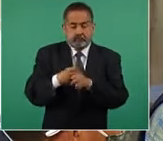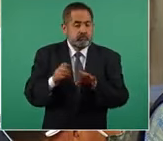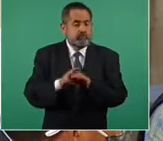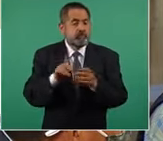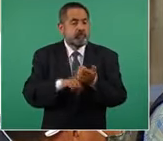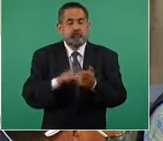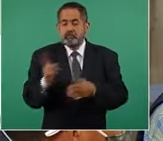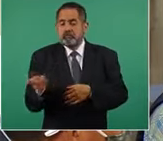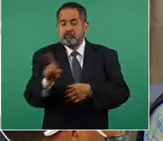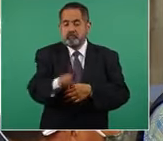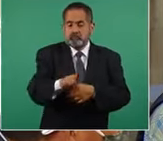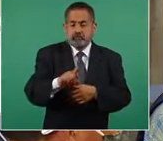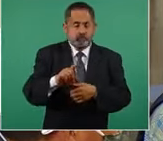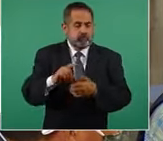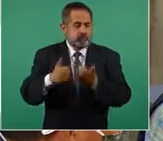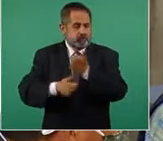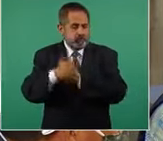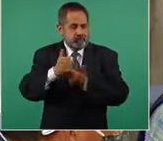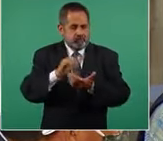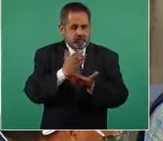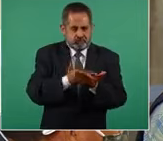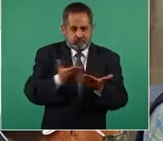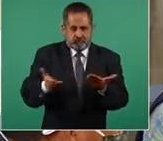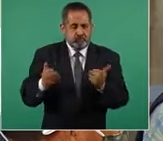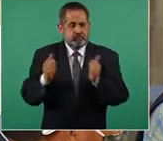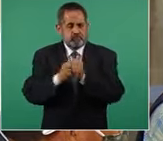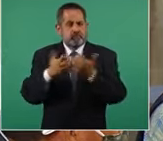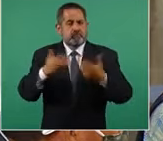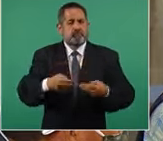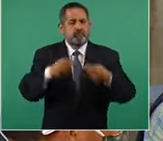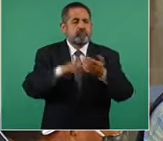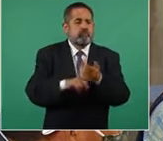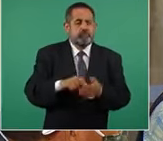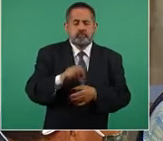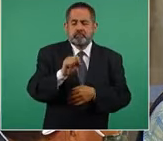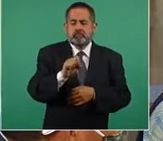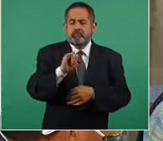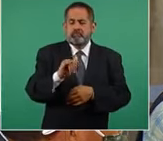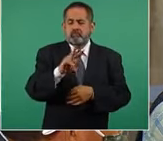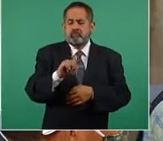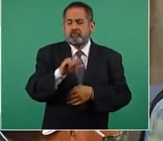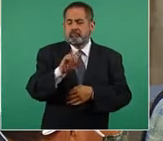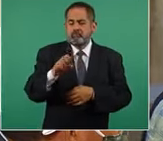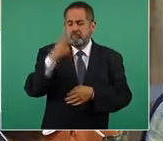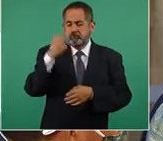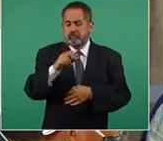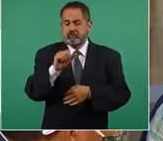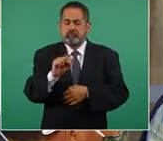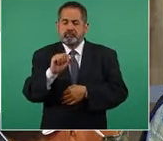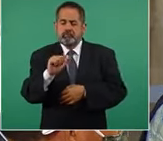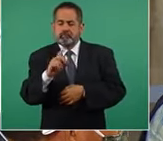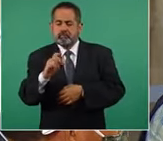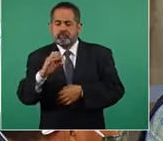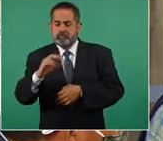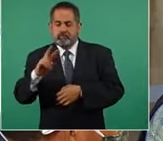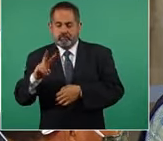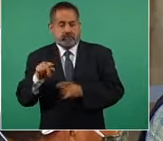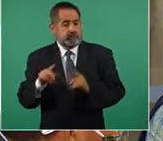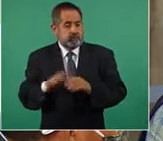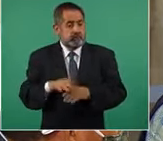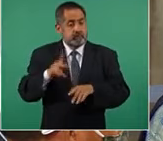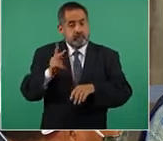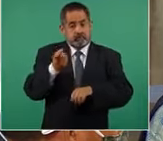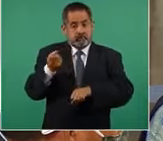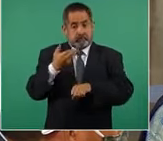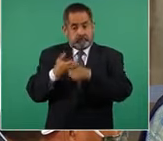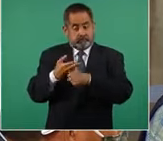a través de la licitación pública, a través de la empresa Civale México SADCB. Sin embargo, la Secretaría de Finanzas